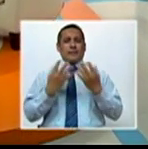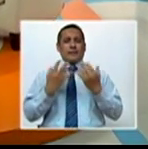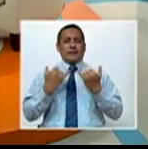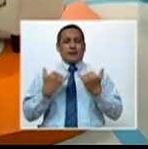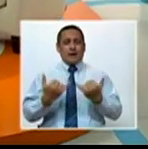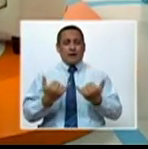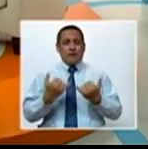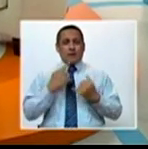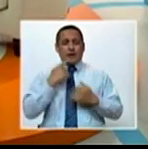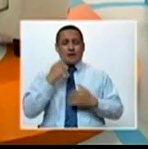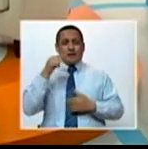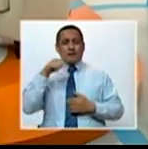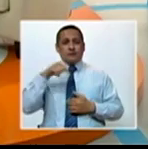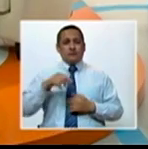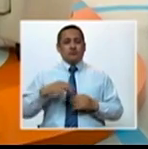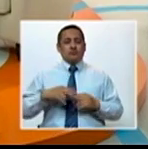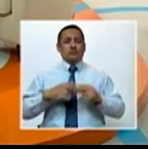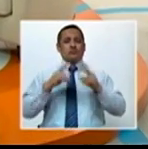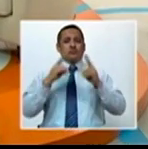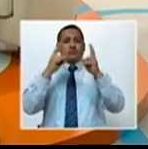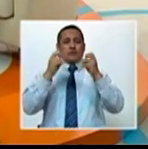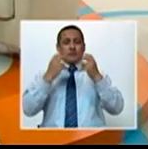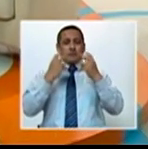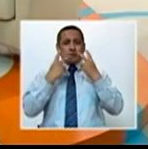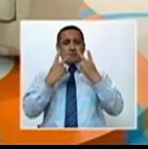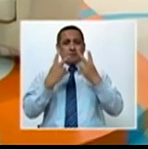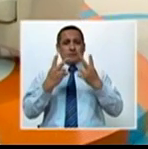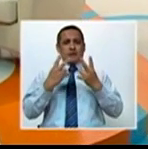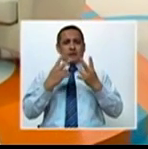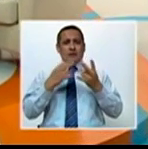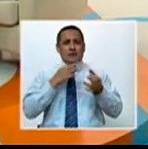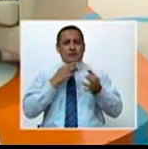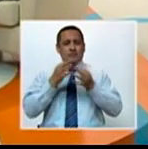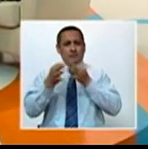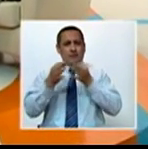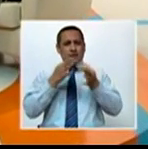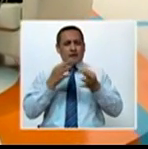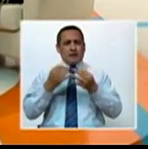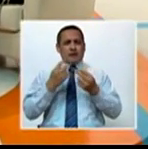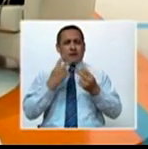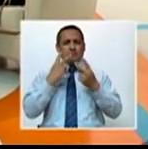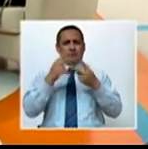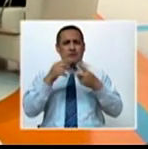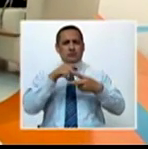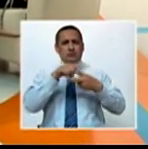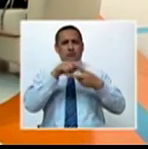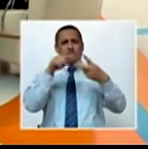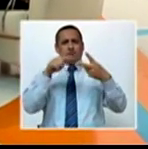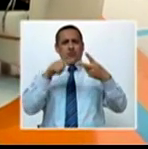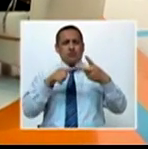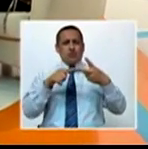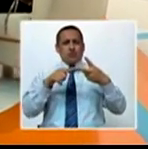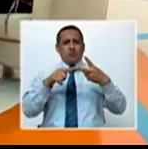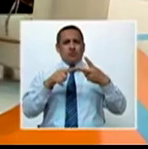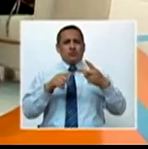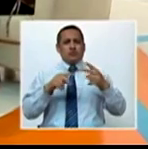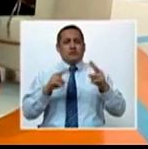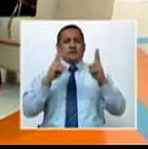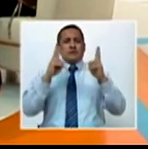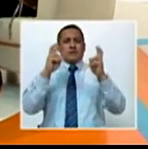bueno, este es un tema en el que se han visto dos